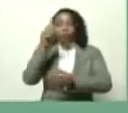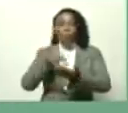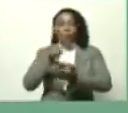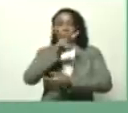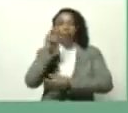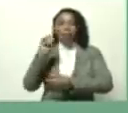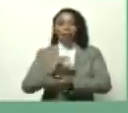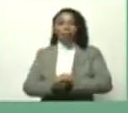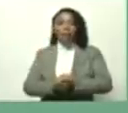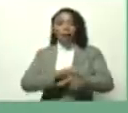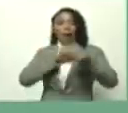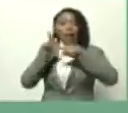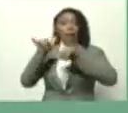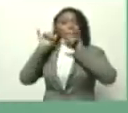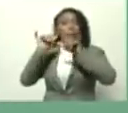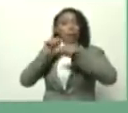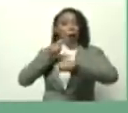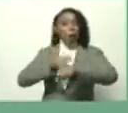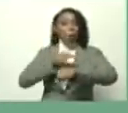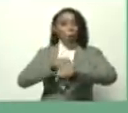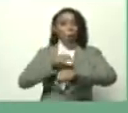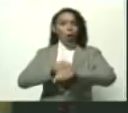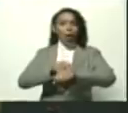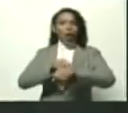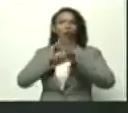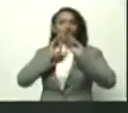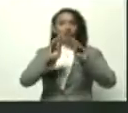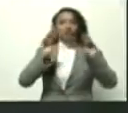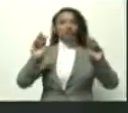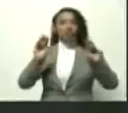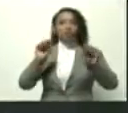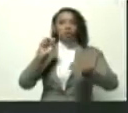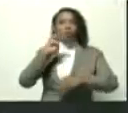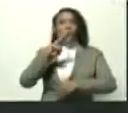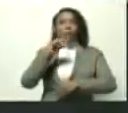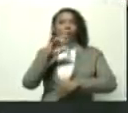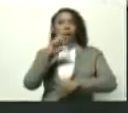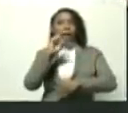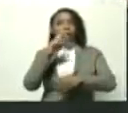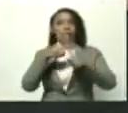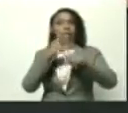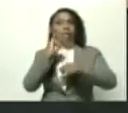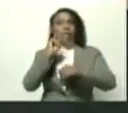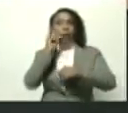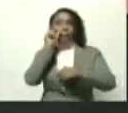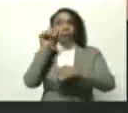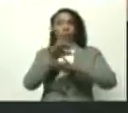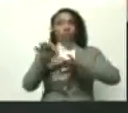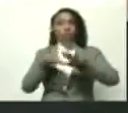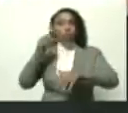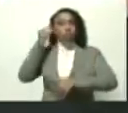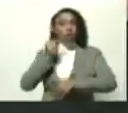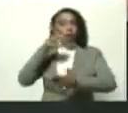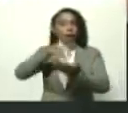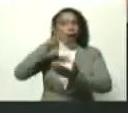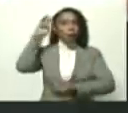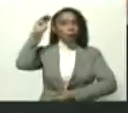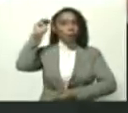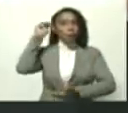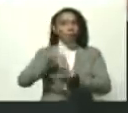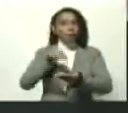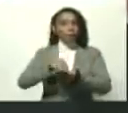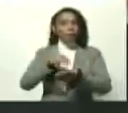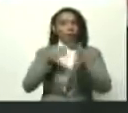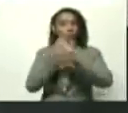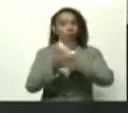2020, en esas mismas horas, el llamado alias Wilexis, en el municipio Sucre del estado Miranda,